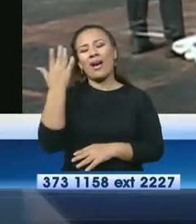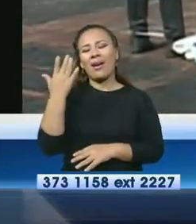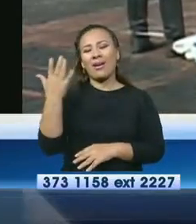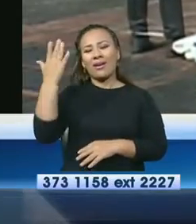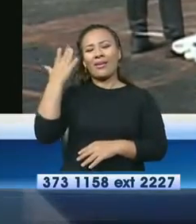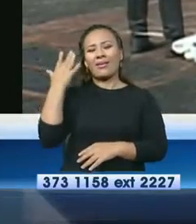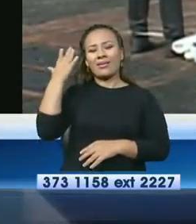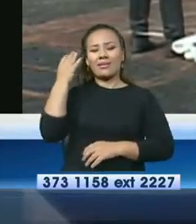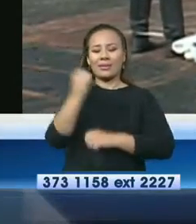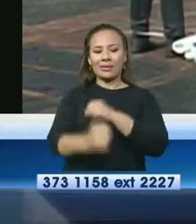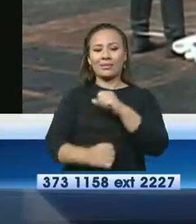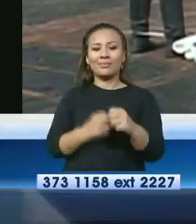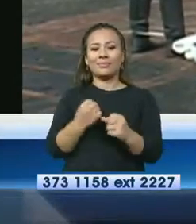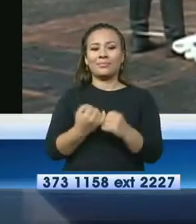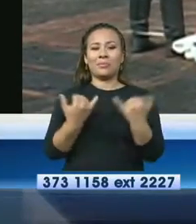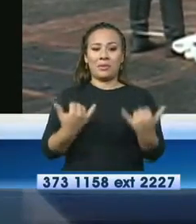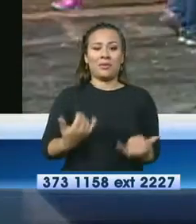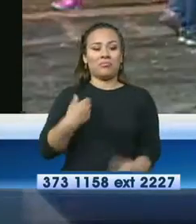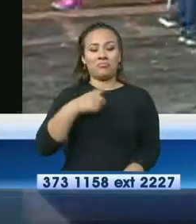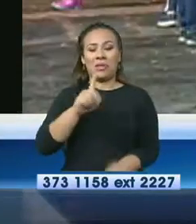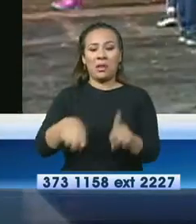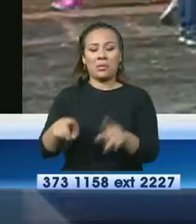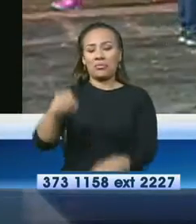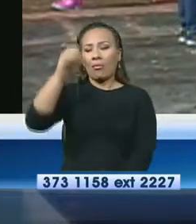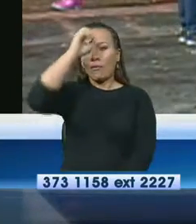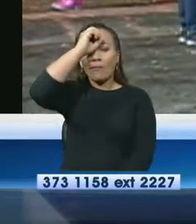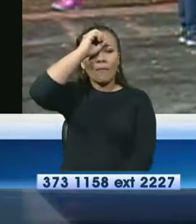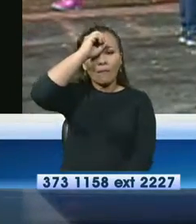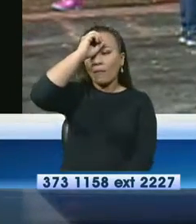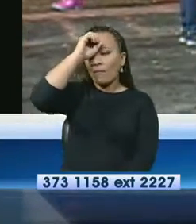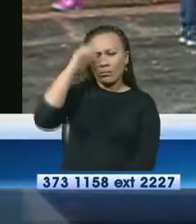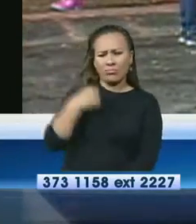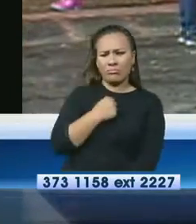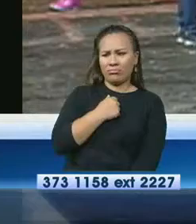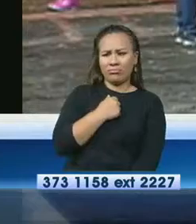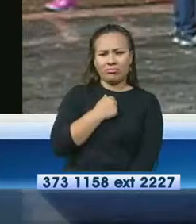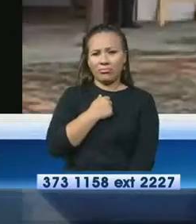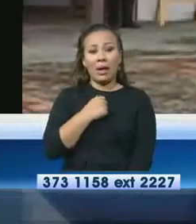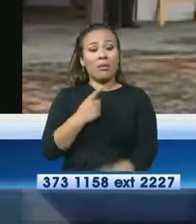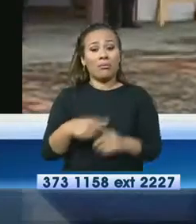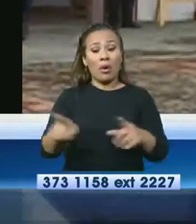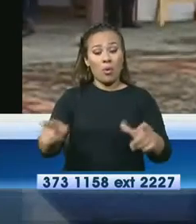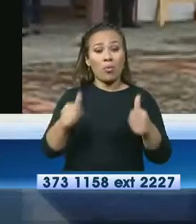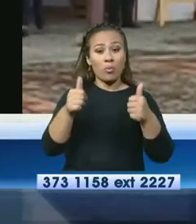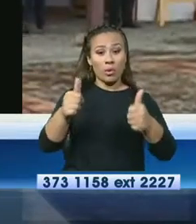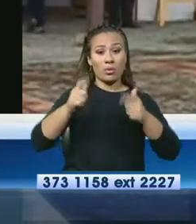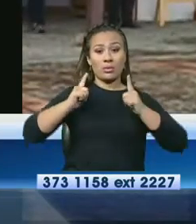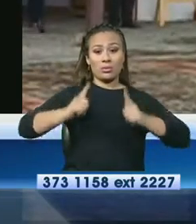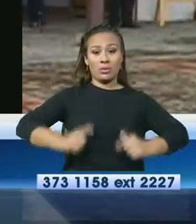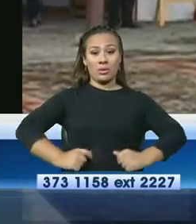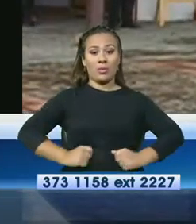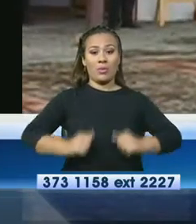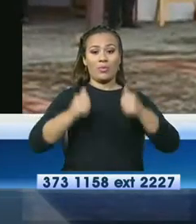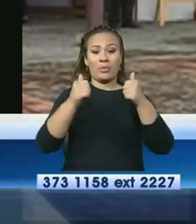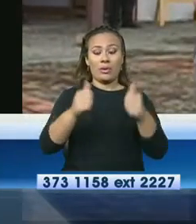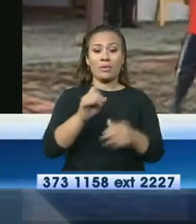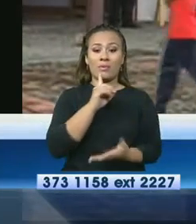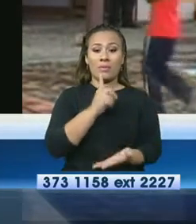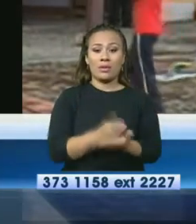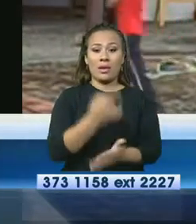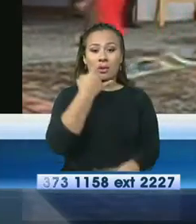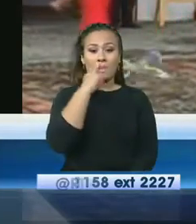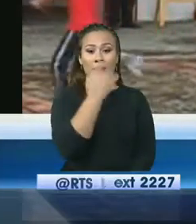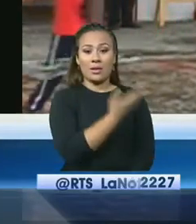años hoy casi desconocidos para nuestros hijos pero sus beneficios son indiscutibles y efectivamente los niños con esto